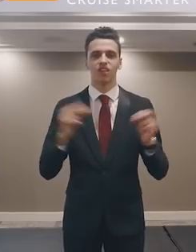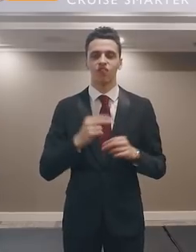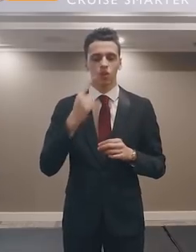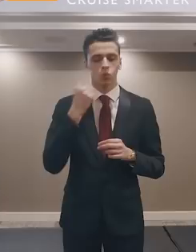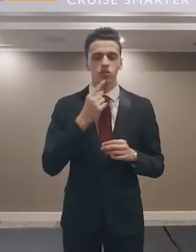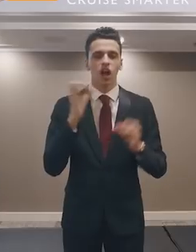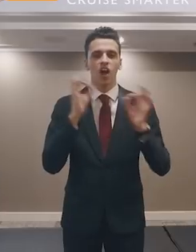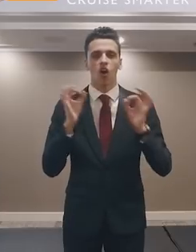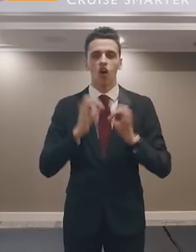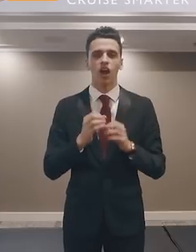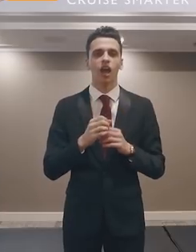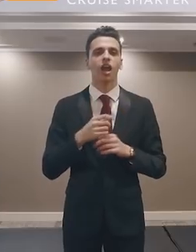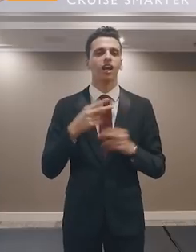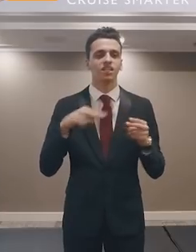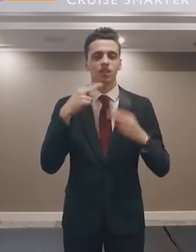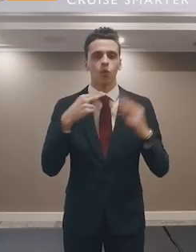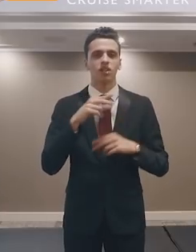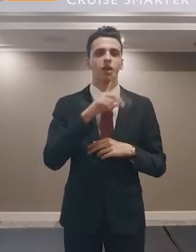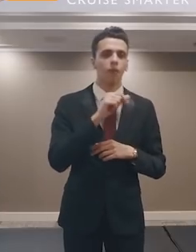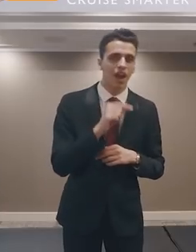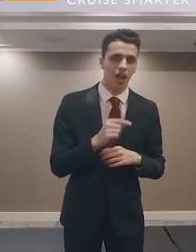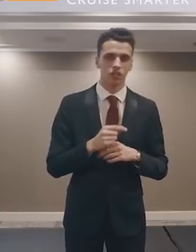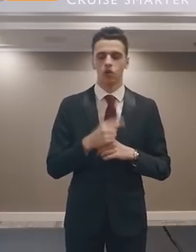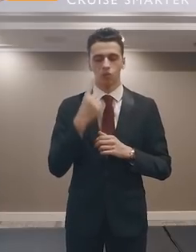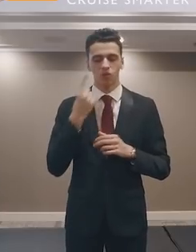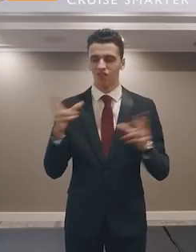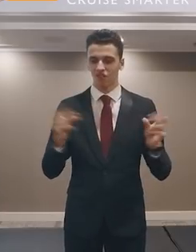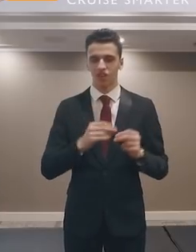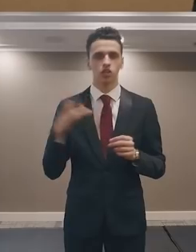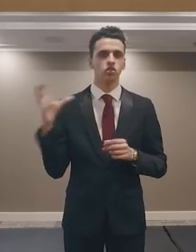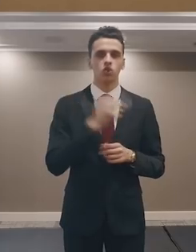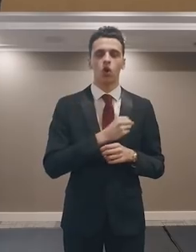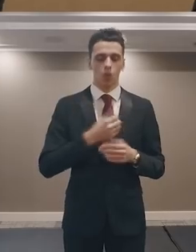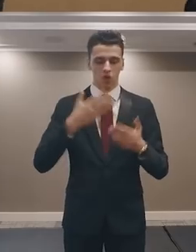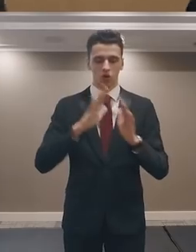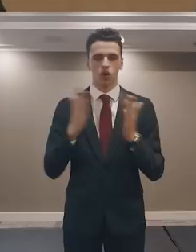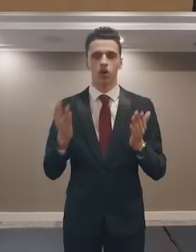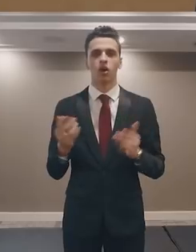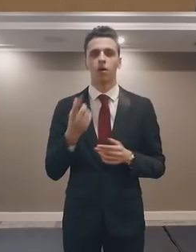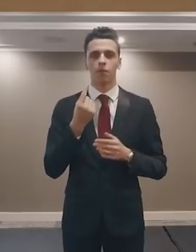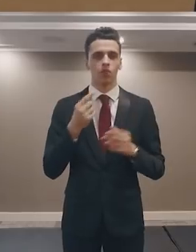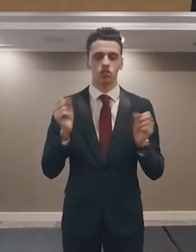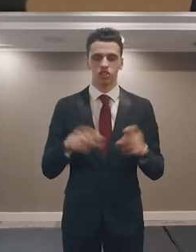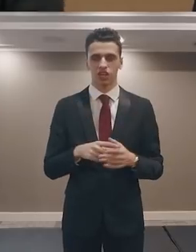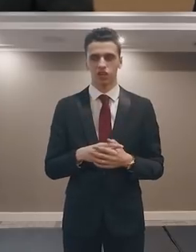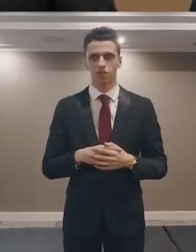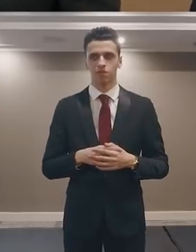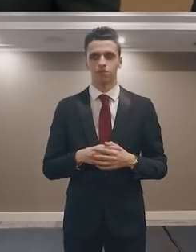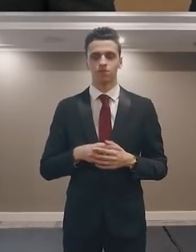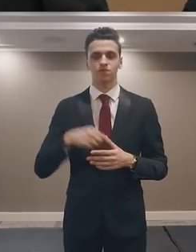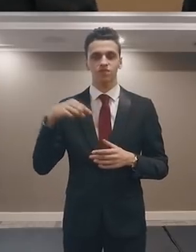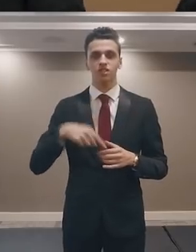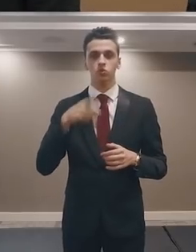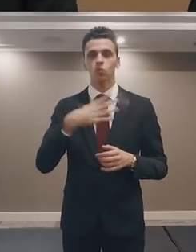restaurante barato donde no te claven dinero demás aquí vas a disfrutar de un buffet libre